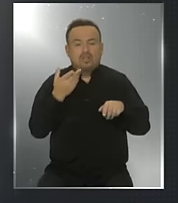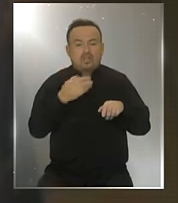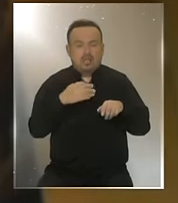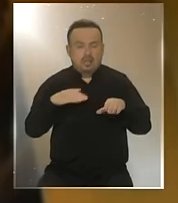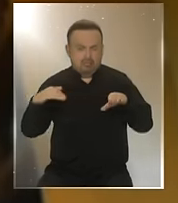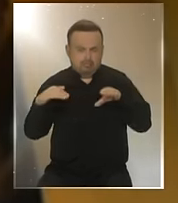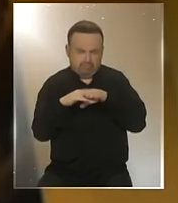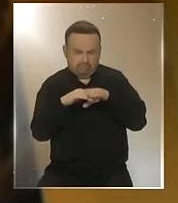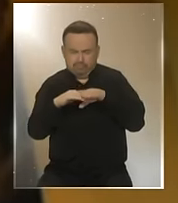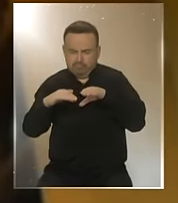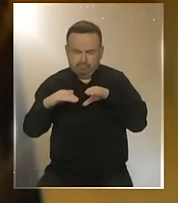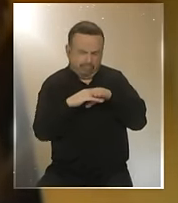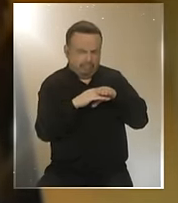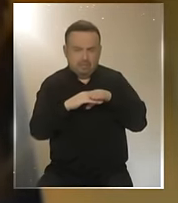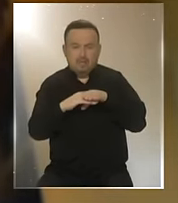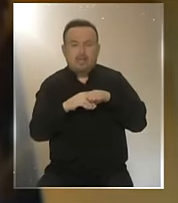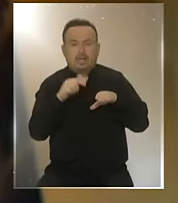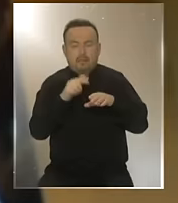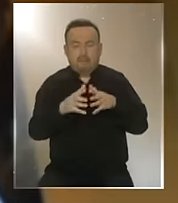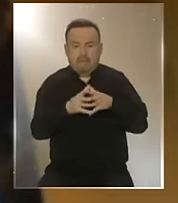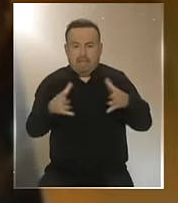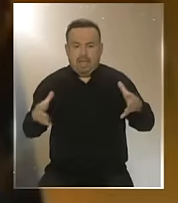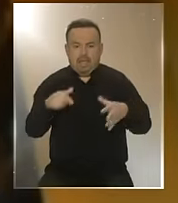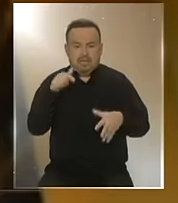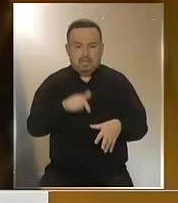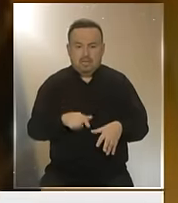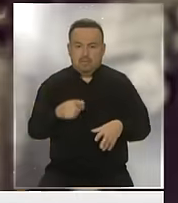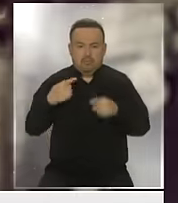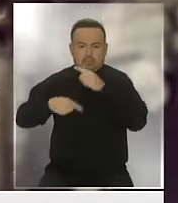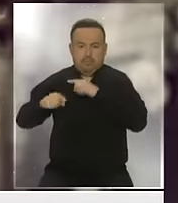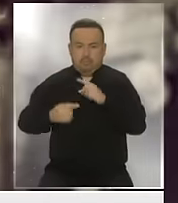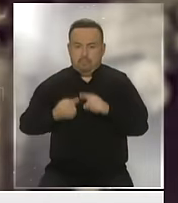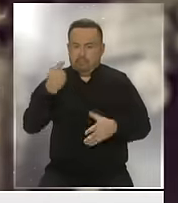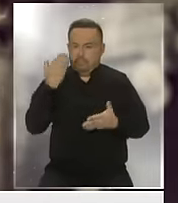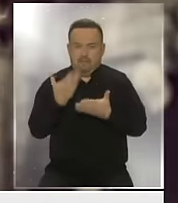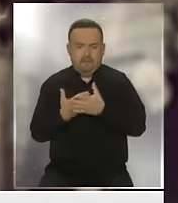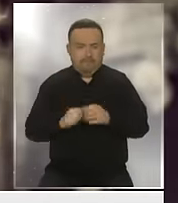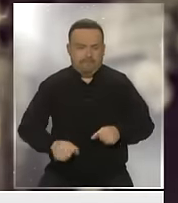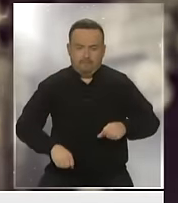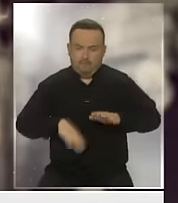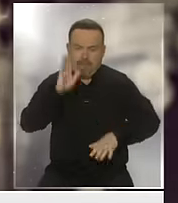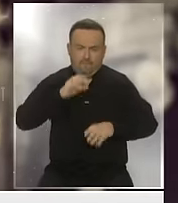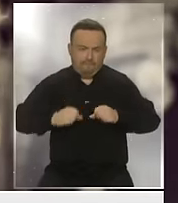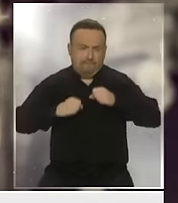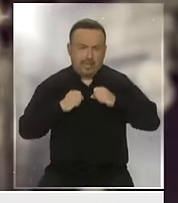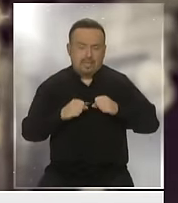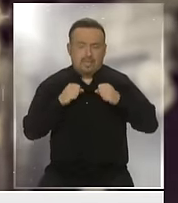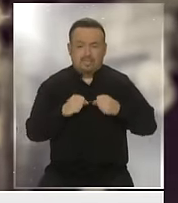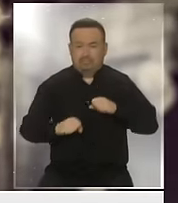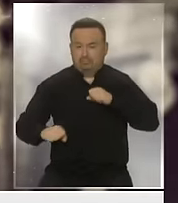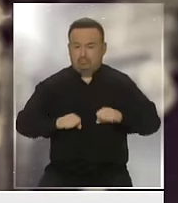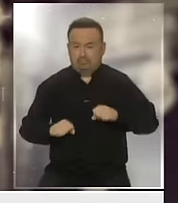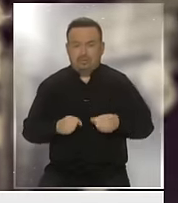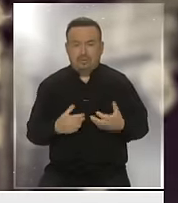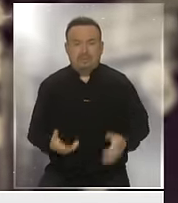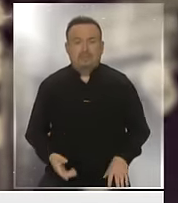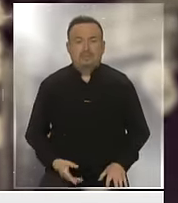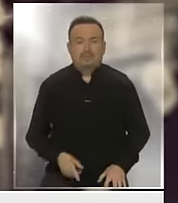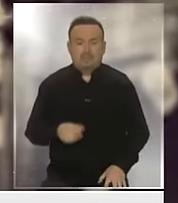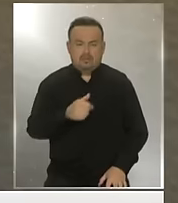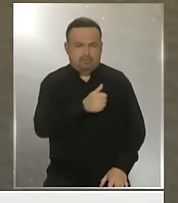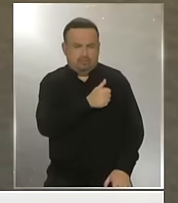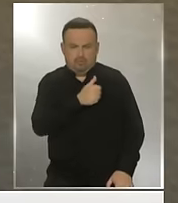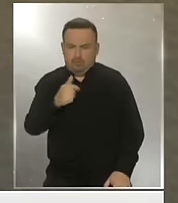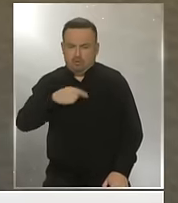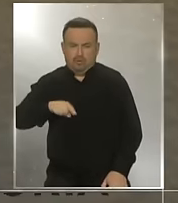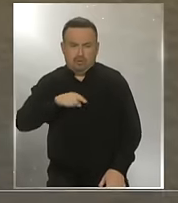de los terremotos más grandes y el más grande registrado instrumentalmente. Un terremoto que se sintió en todas partes,